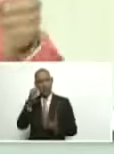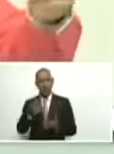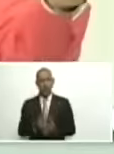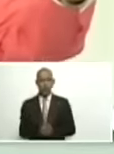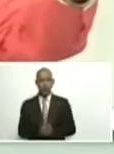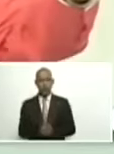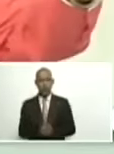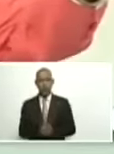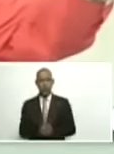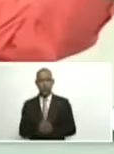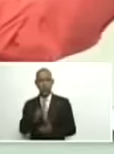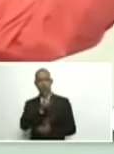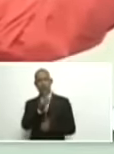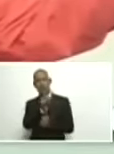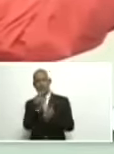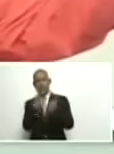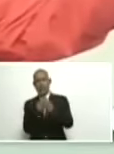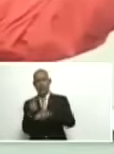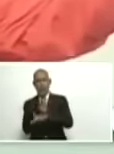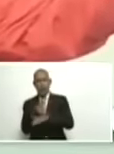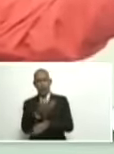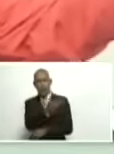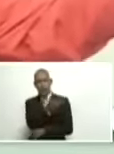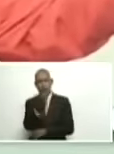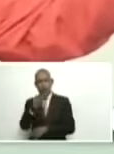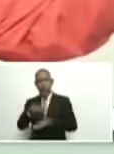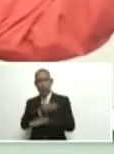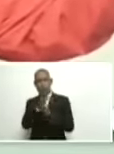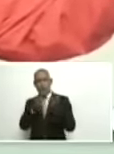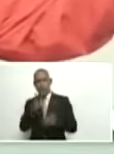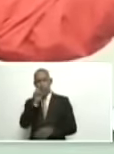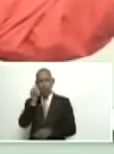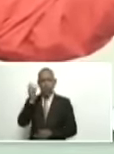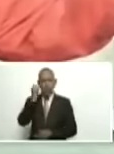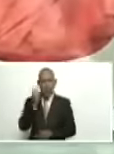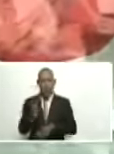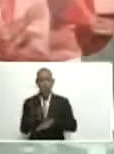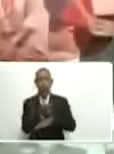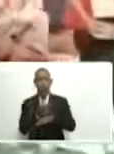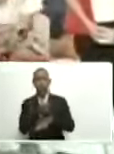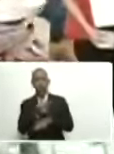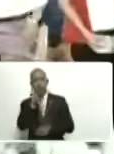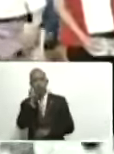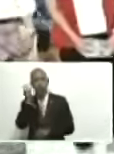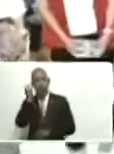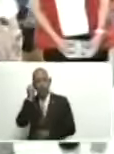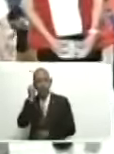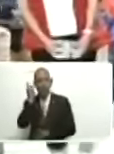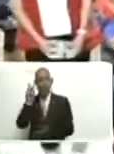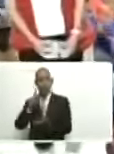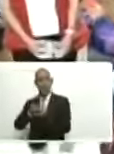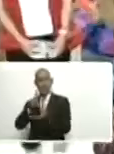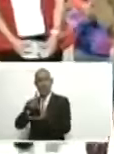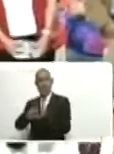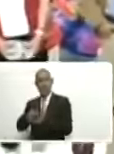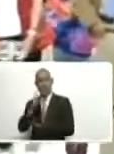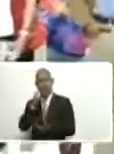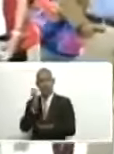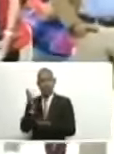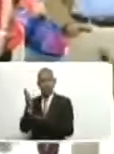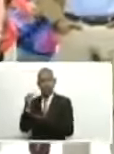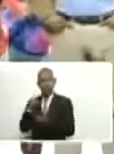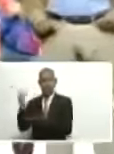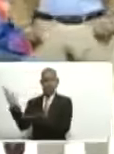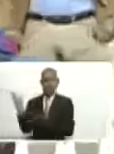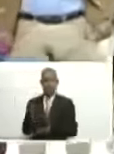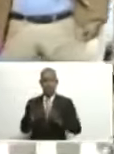A los vicepresidentes de gobierno, ministros, ministras, gobernadores presentes. Me los traje a